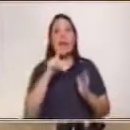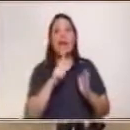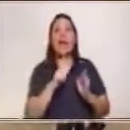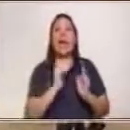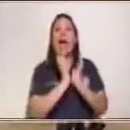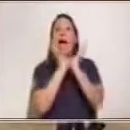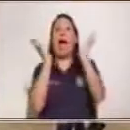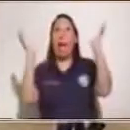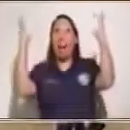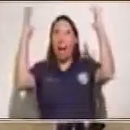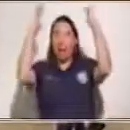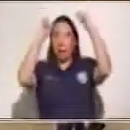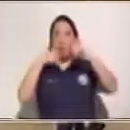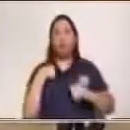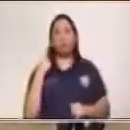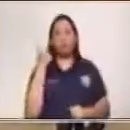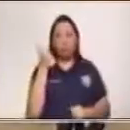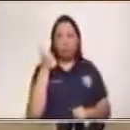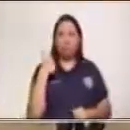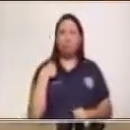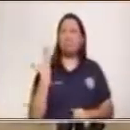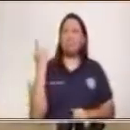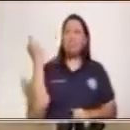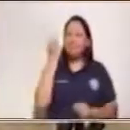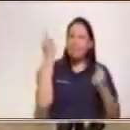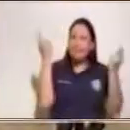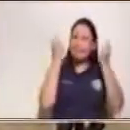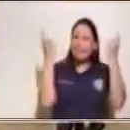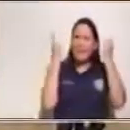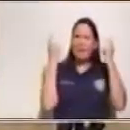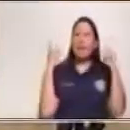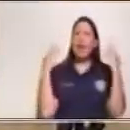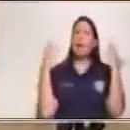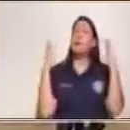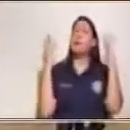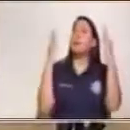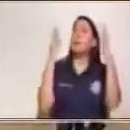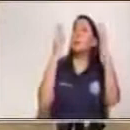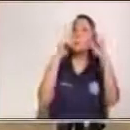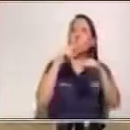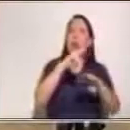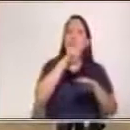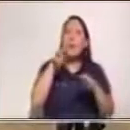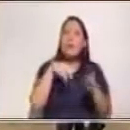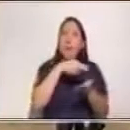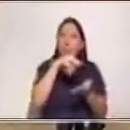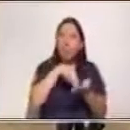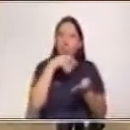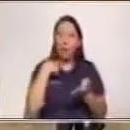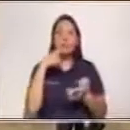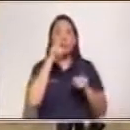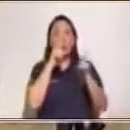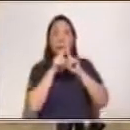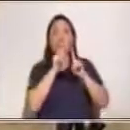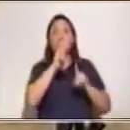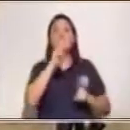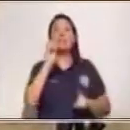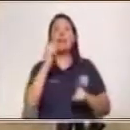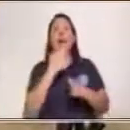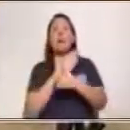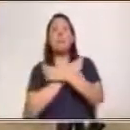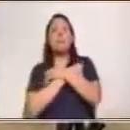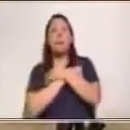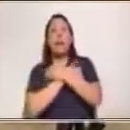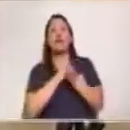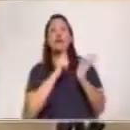árbol. Un bonito momento para conmemorar y recordar la naturaleza que nos rodea Y además, el 30 de mayo es el día